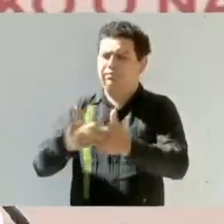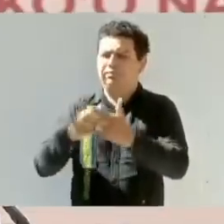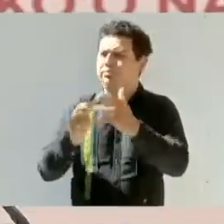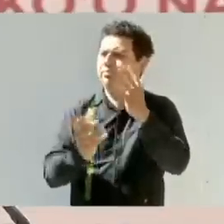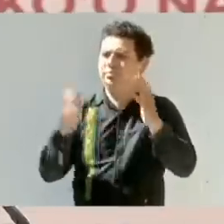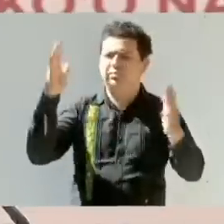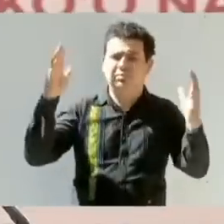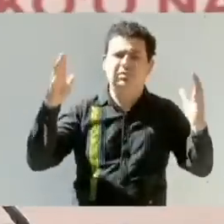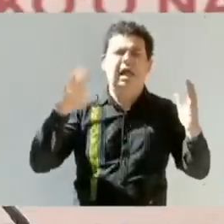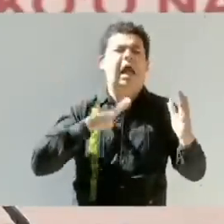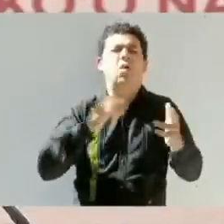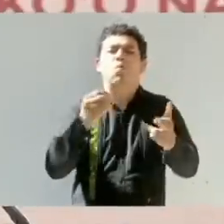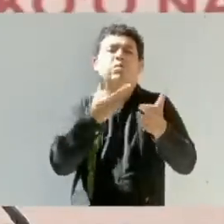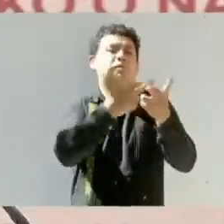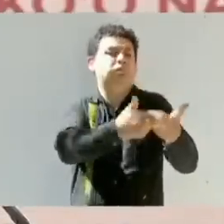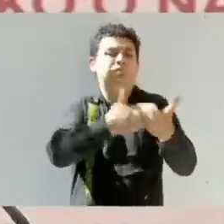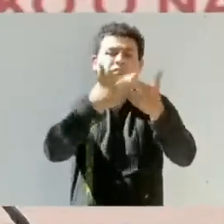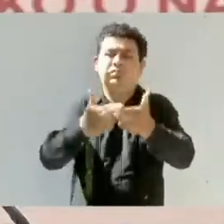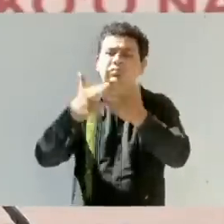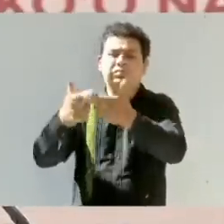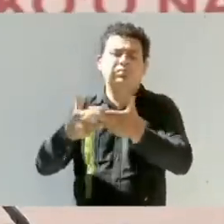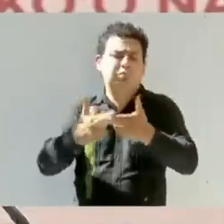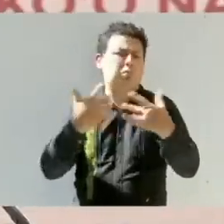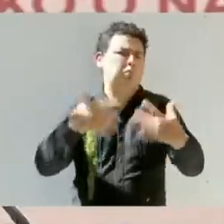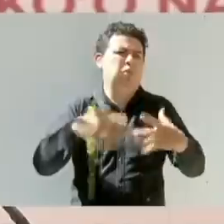tiene muchas riquezas. El problema